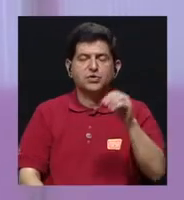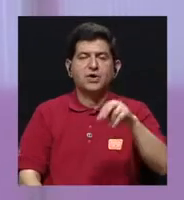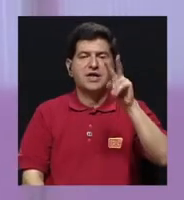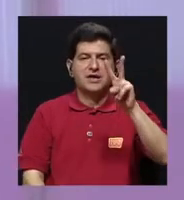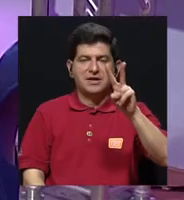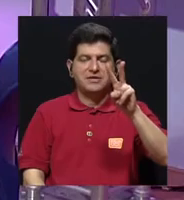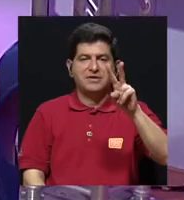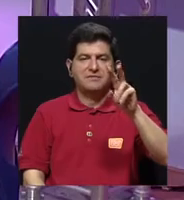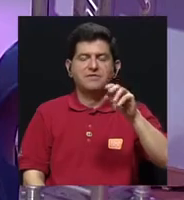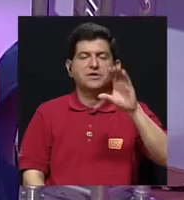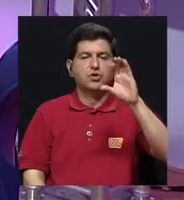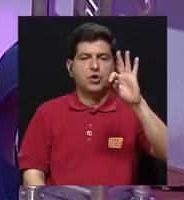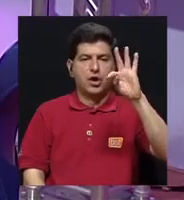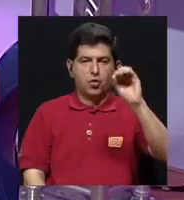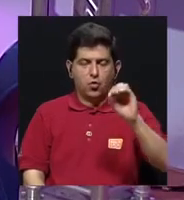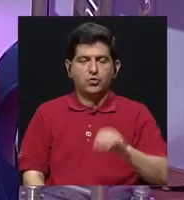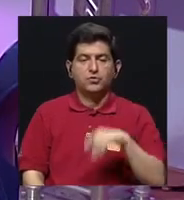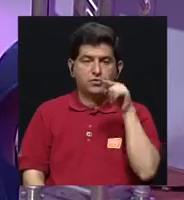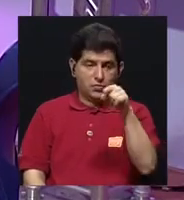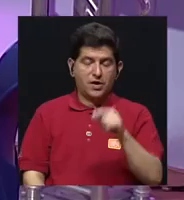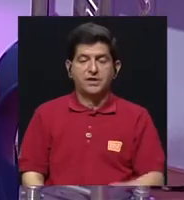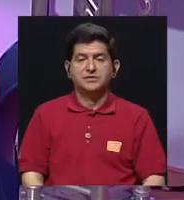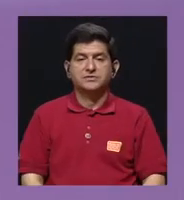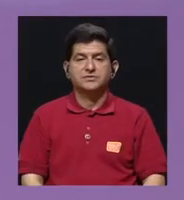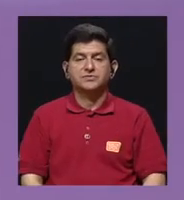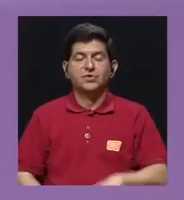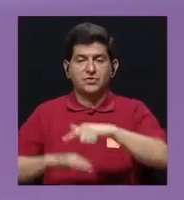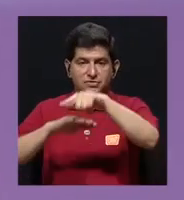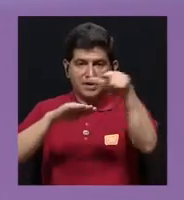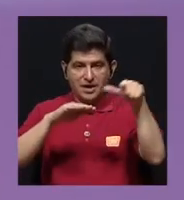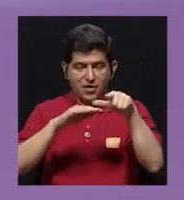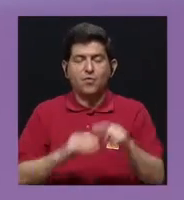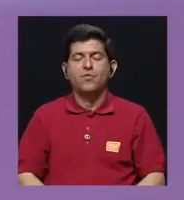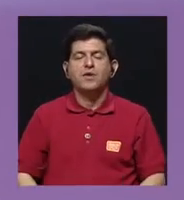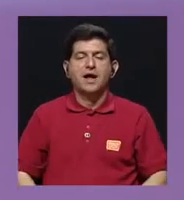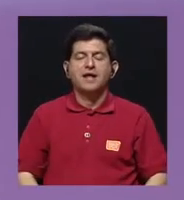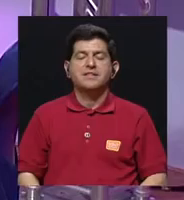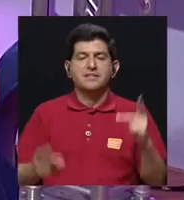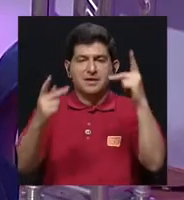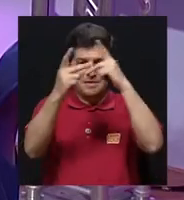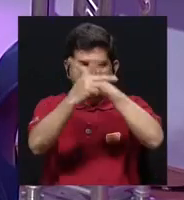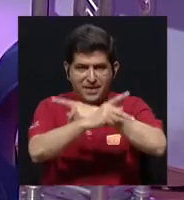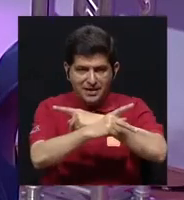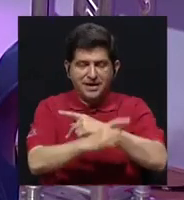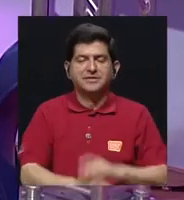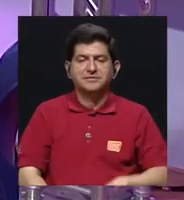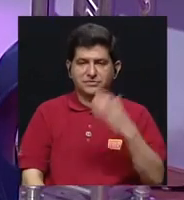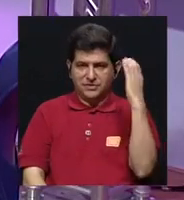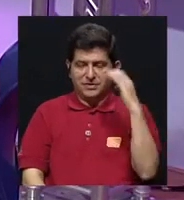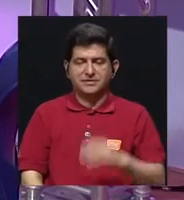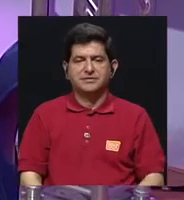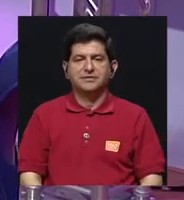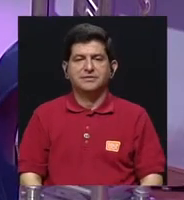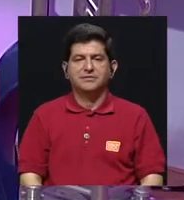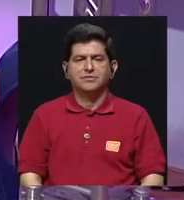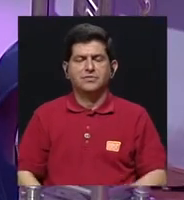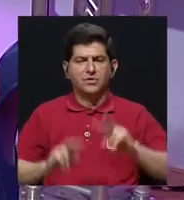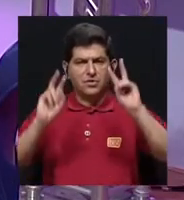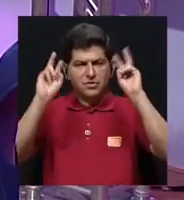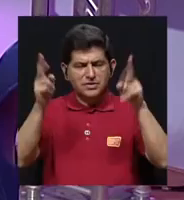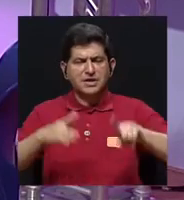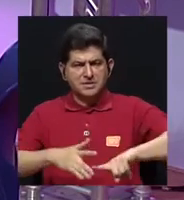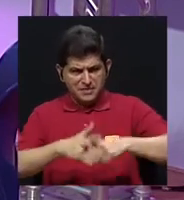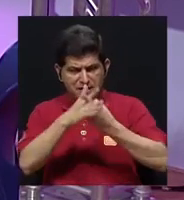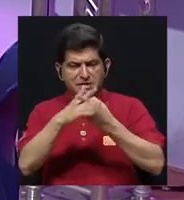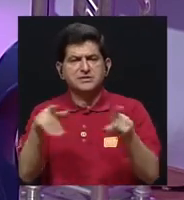Victoria Coto, de Laguna de Paraíso de Cartago. Muchas gracias a las tres. Y empecemos de una vez con nuestro tema, que